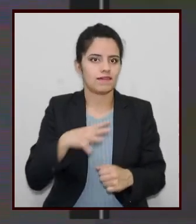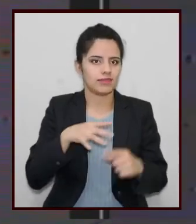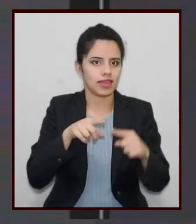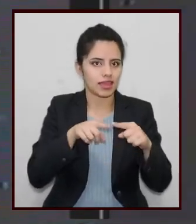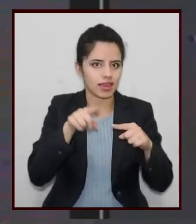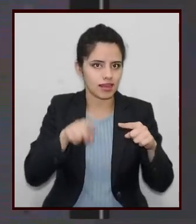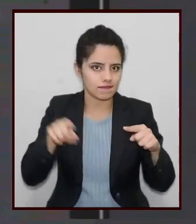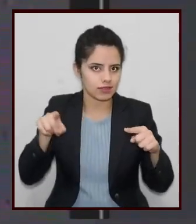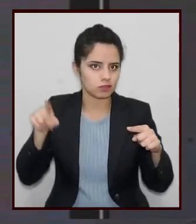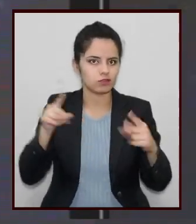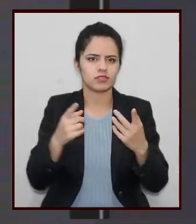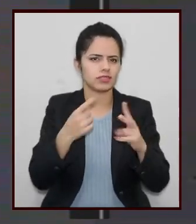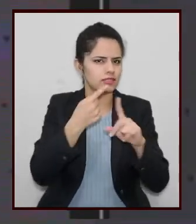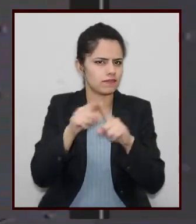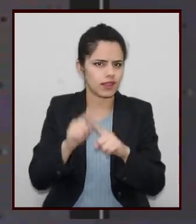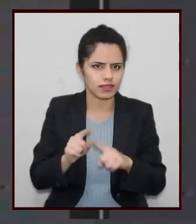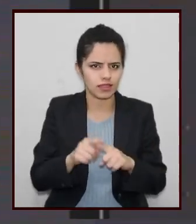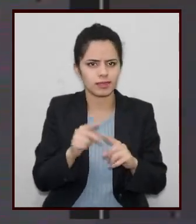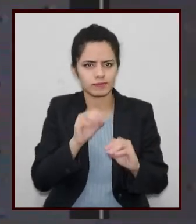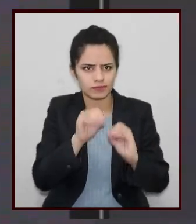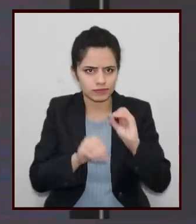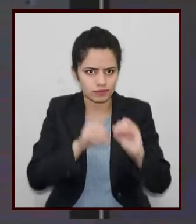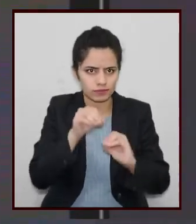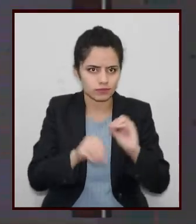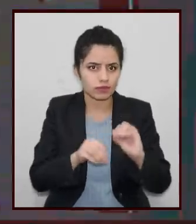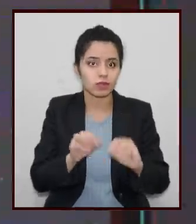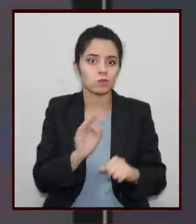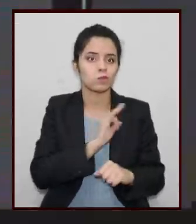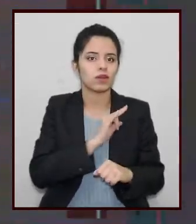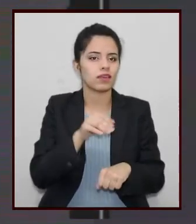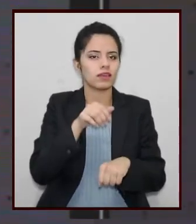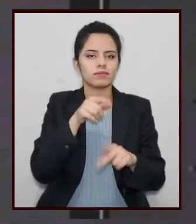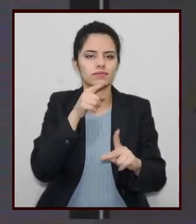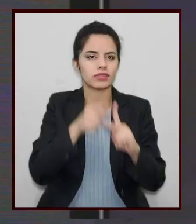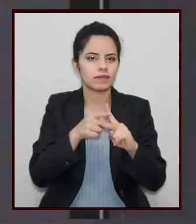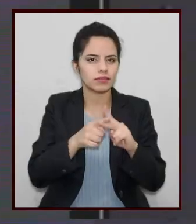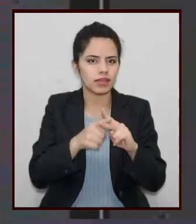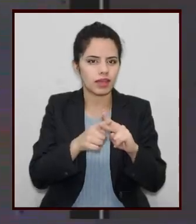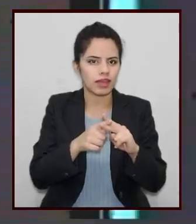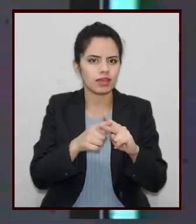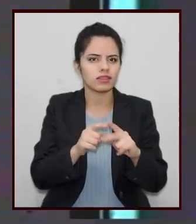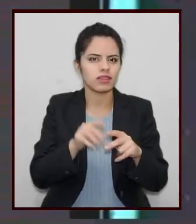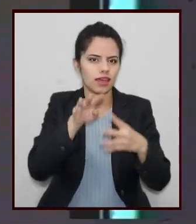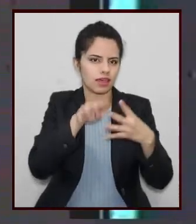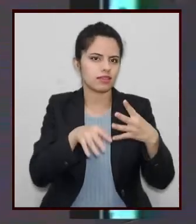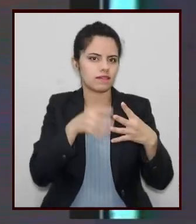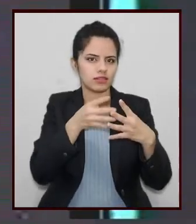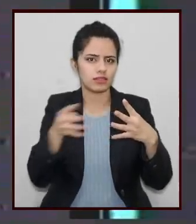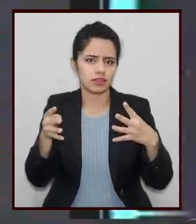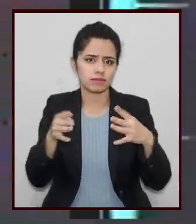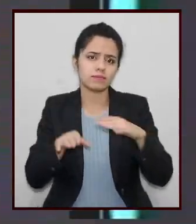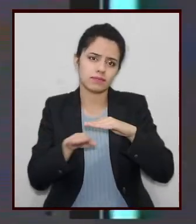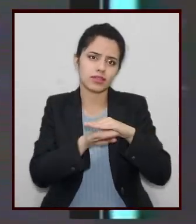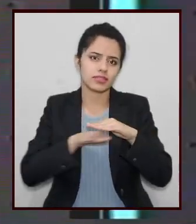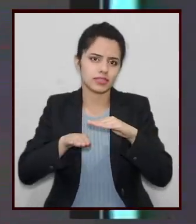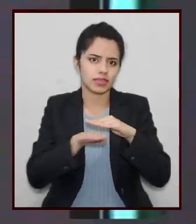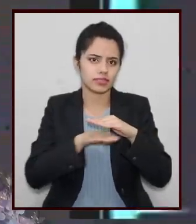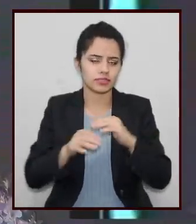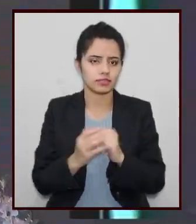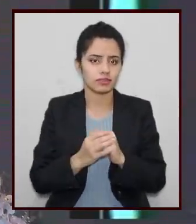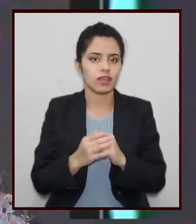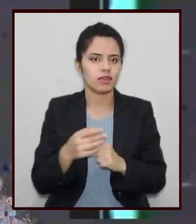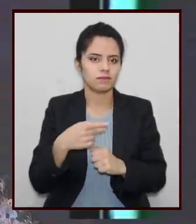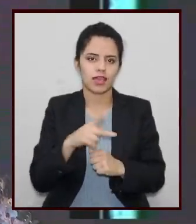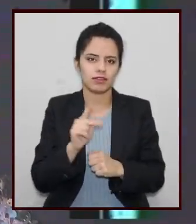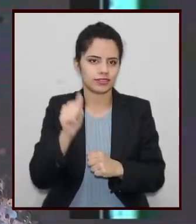gráficos integrados en las hojas de cálculo y tenía la capacidad de realizar operaciones aritméticas con tablas muy básicas.